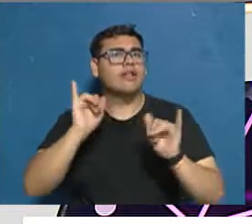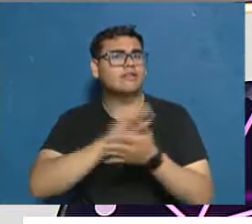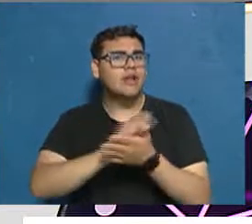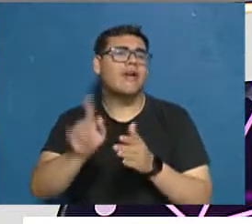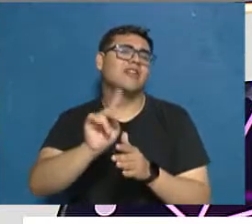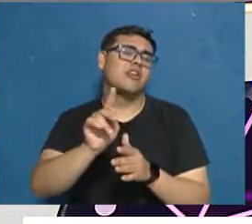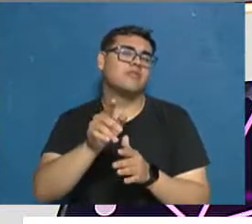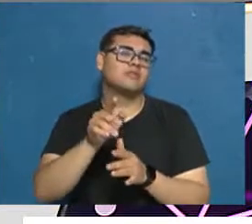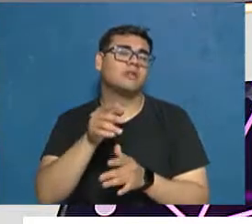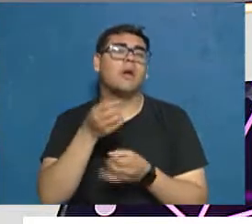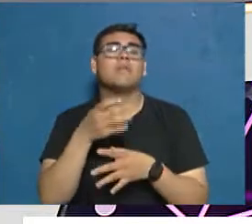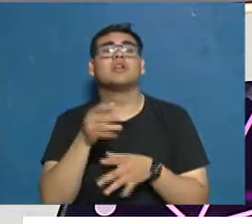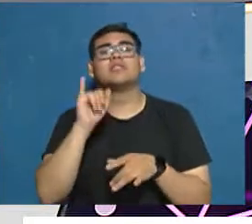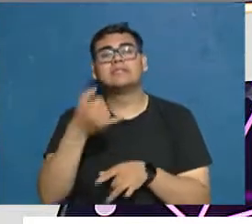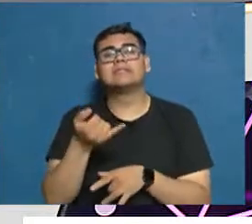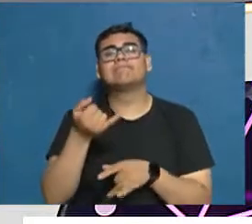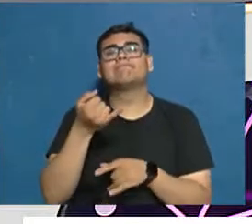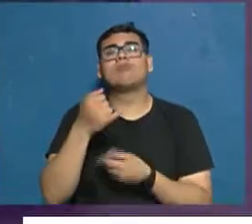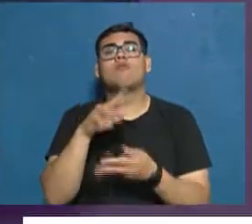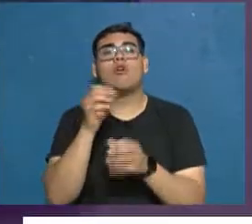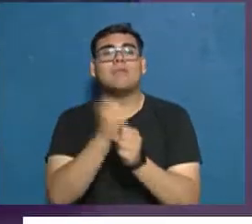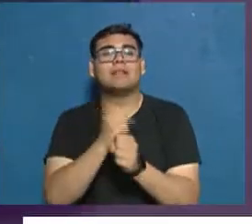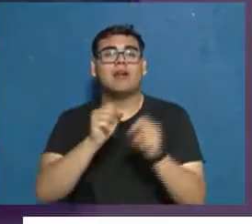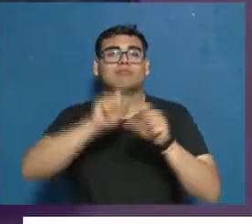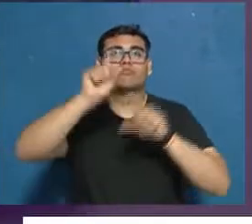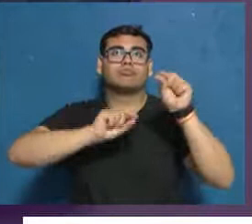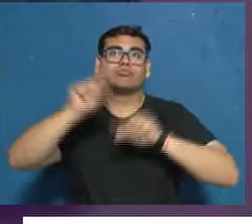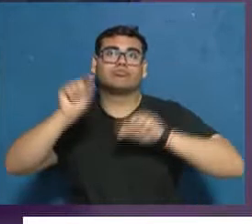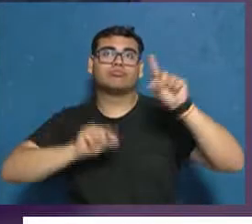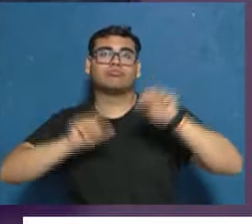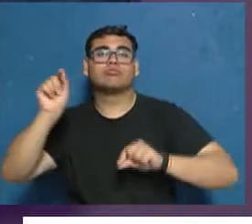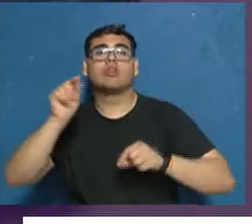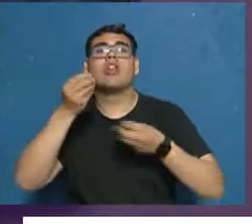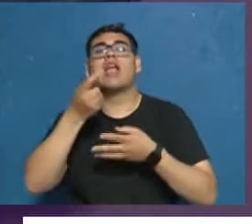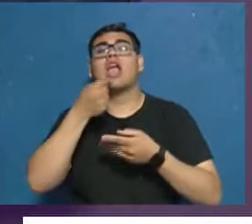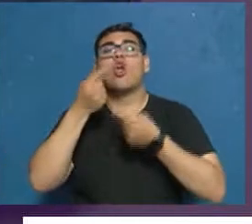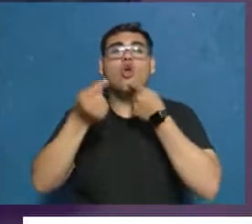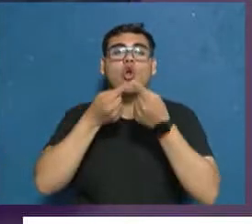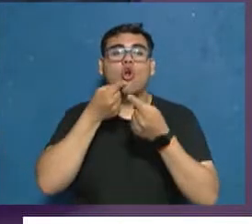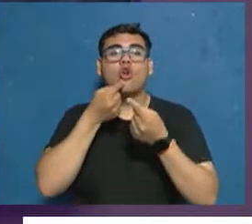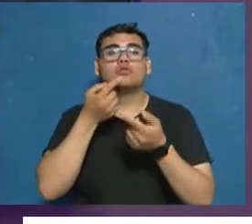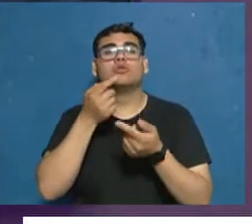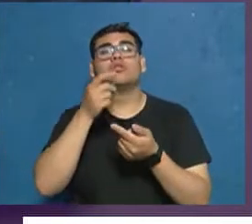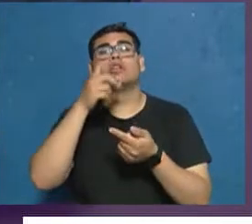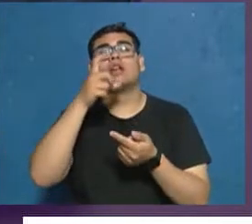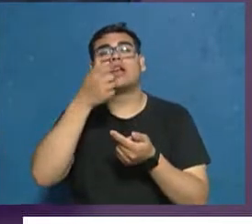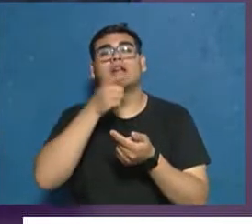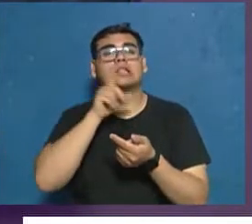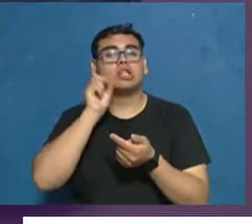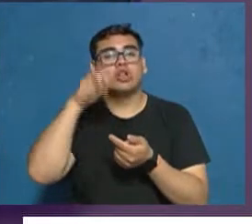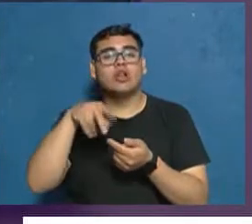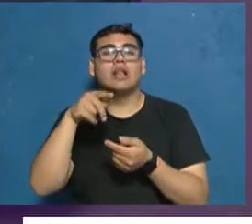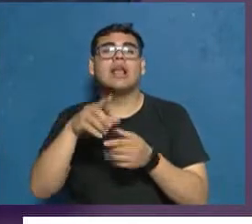un trabajo estadístico. Se trata de un informe de la consultora Taquión que ha encuestado a más de